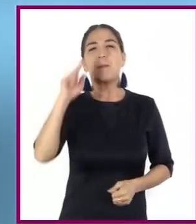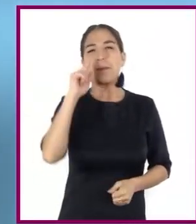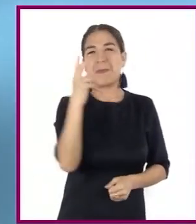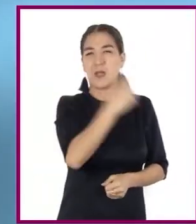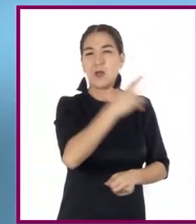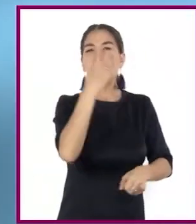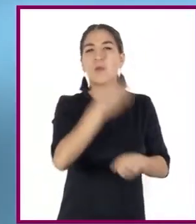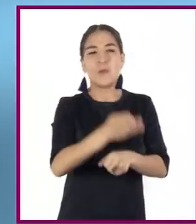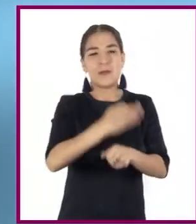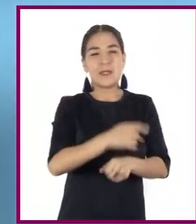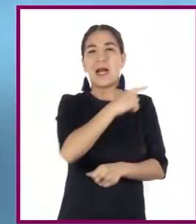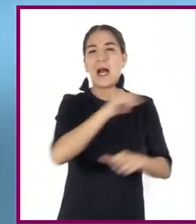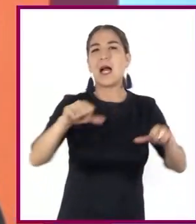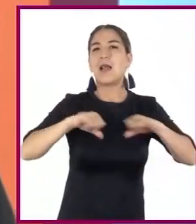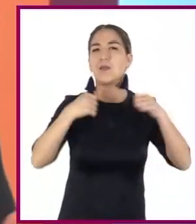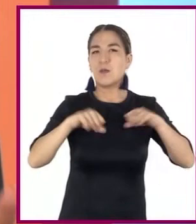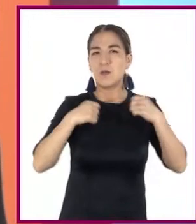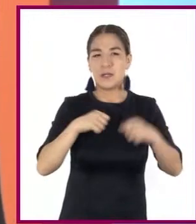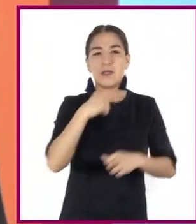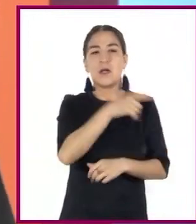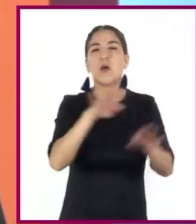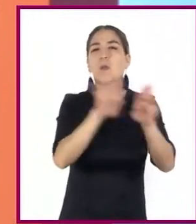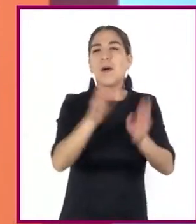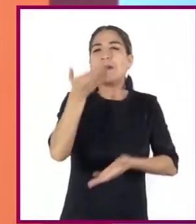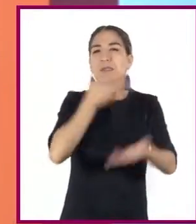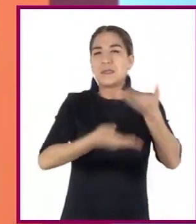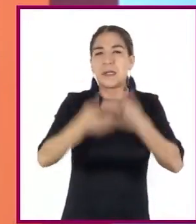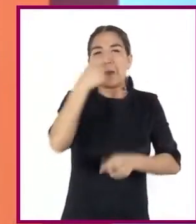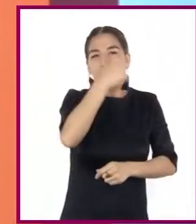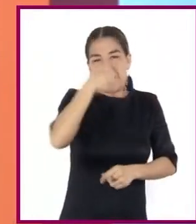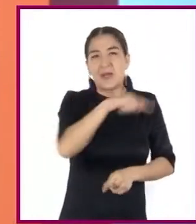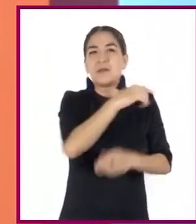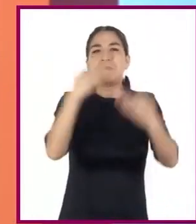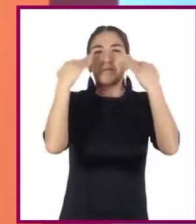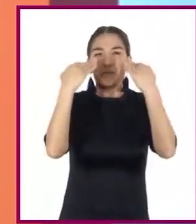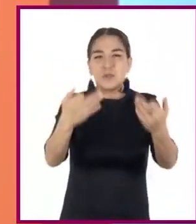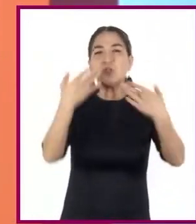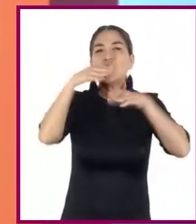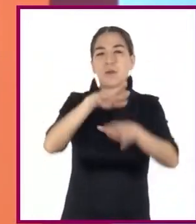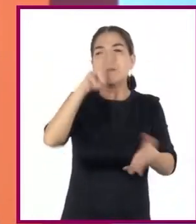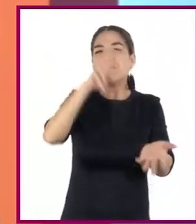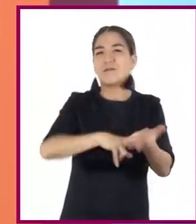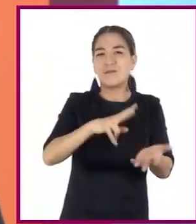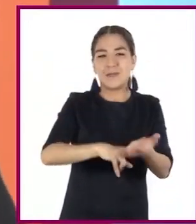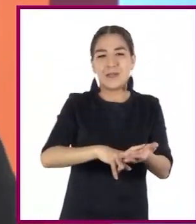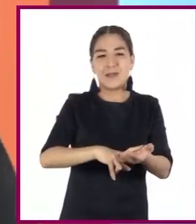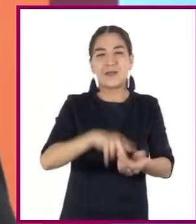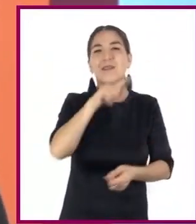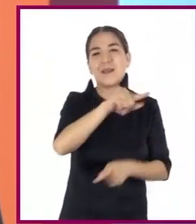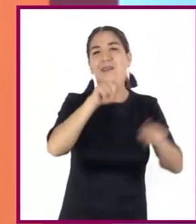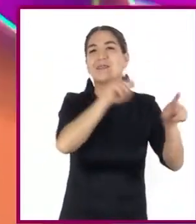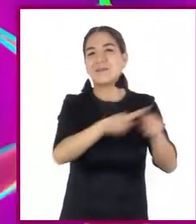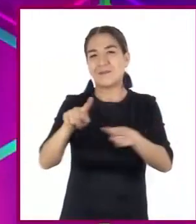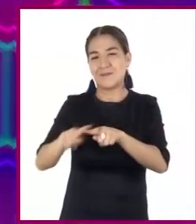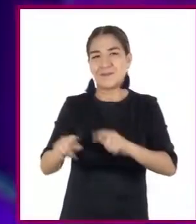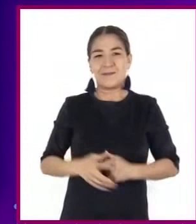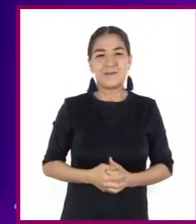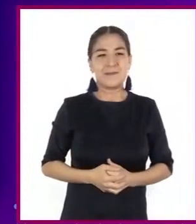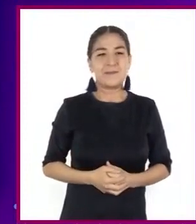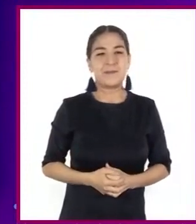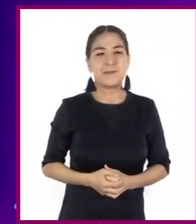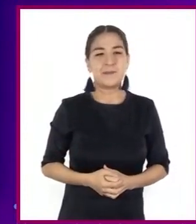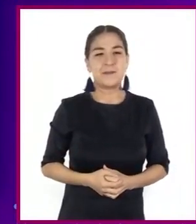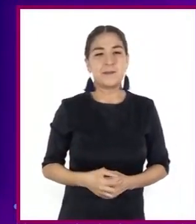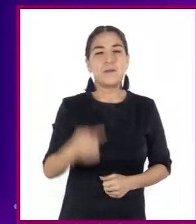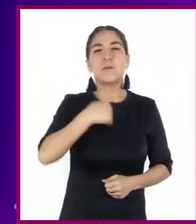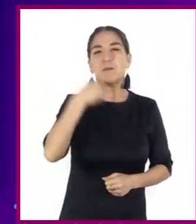caso de los siguientes adolescentes que nos comparten sus testimonios sobre la valoración de la diversidad.